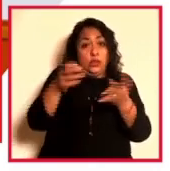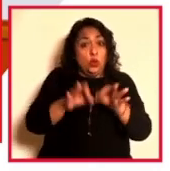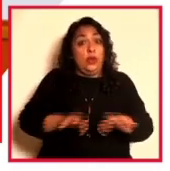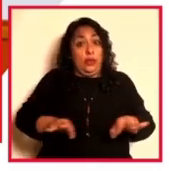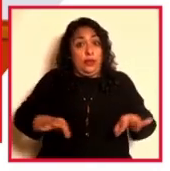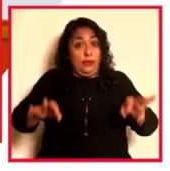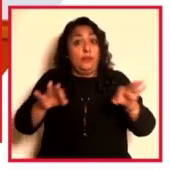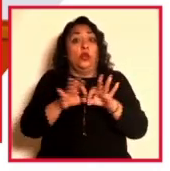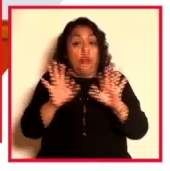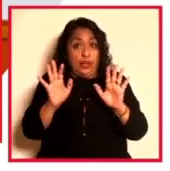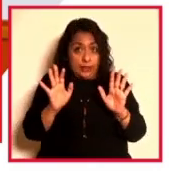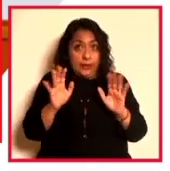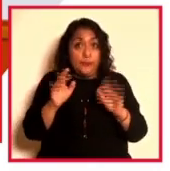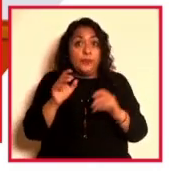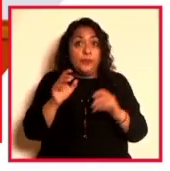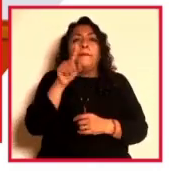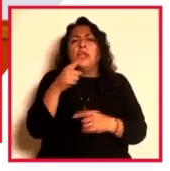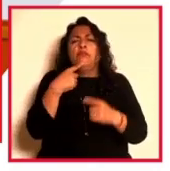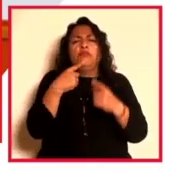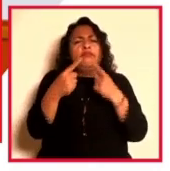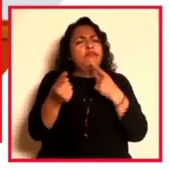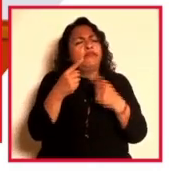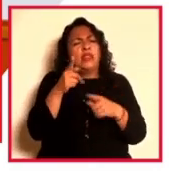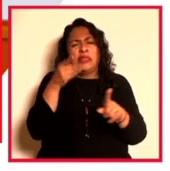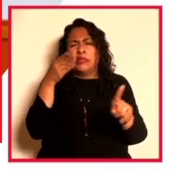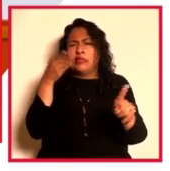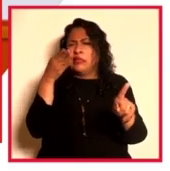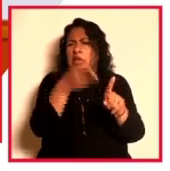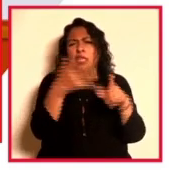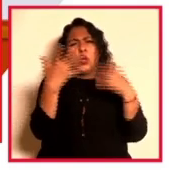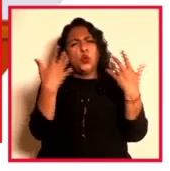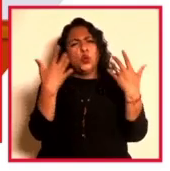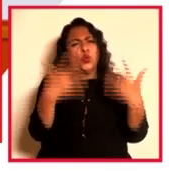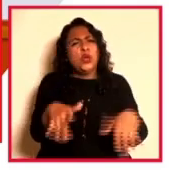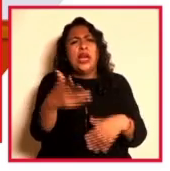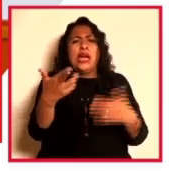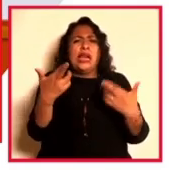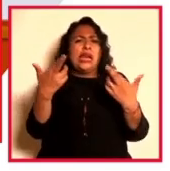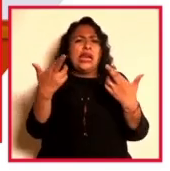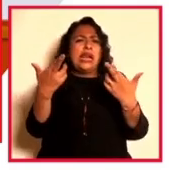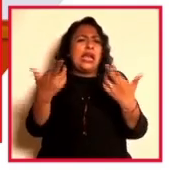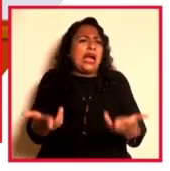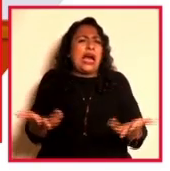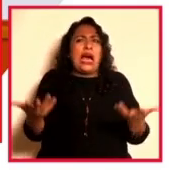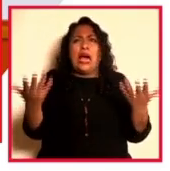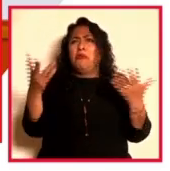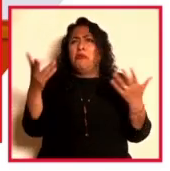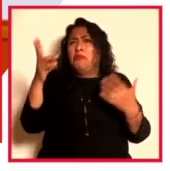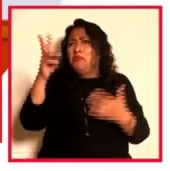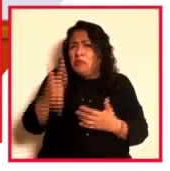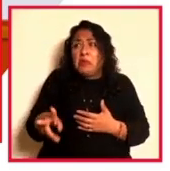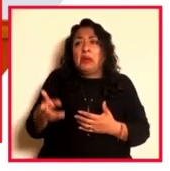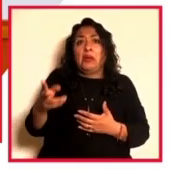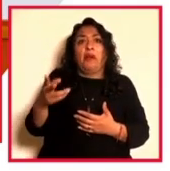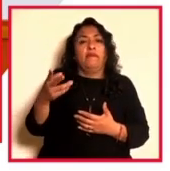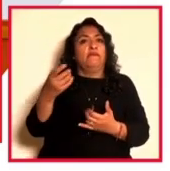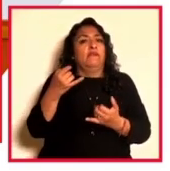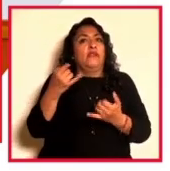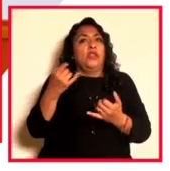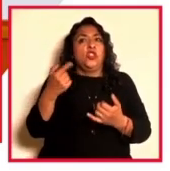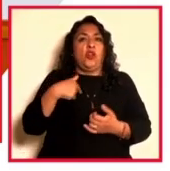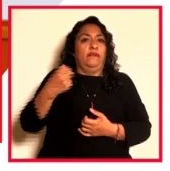desde luego la conversación directa fue Pues un regalo una situación de muy buena suerte no